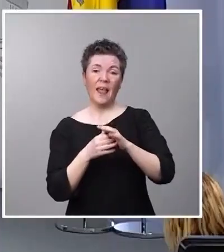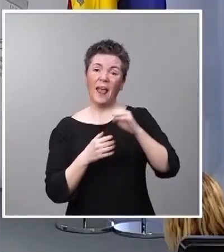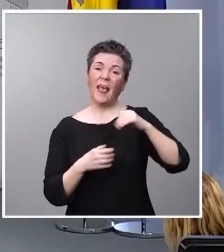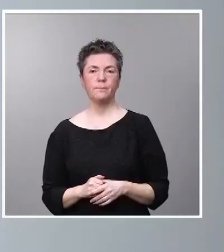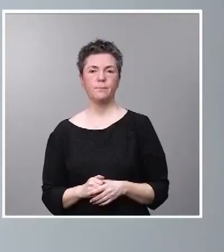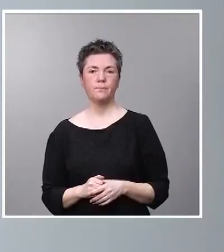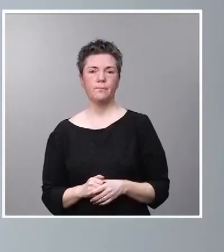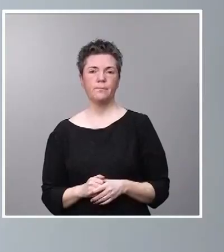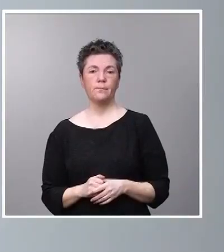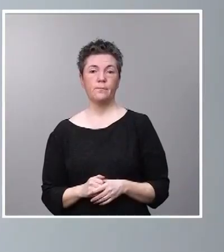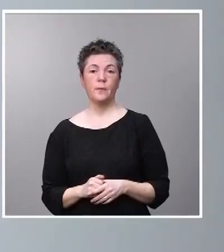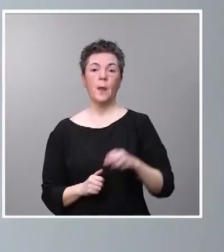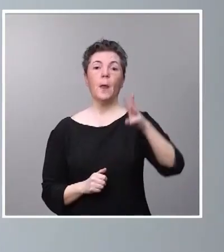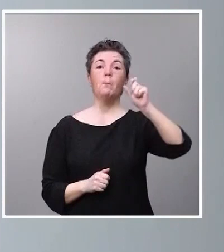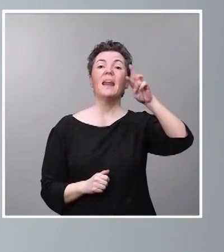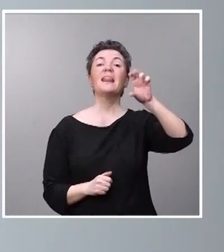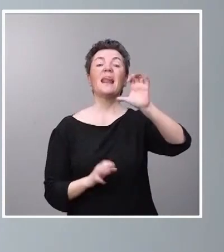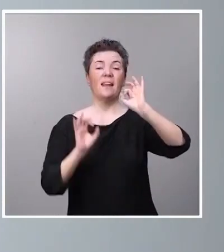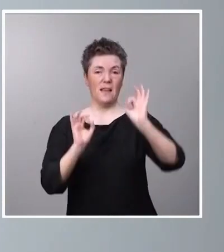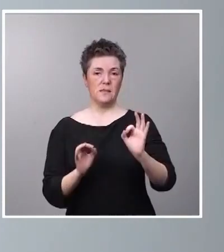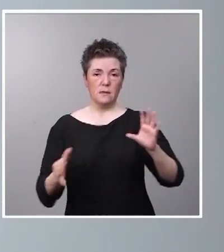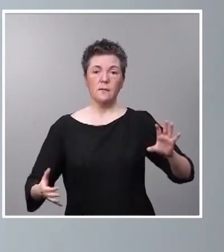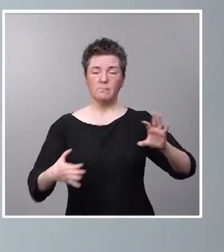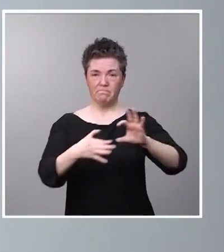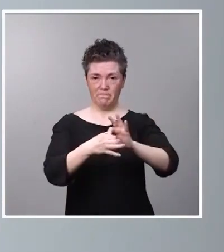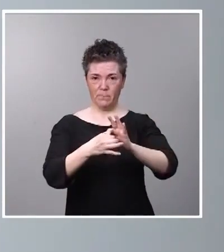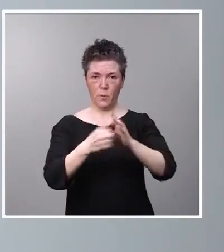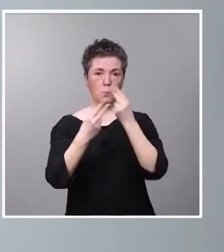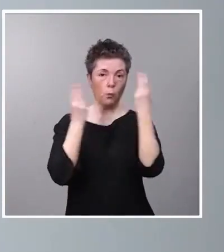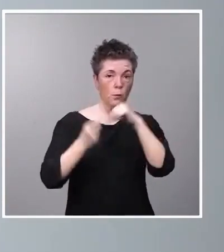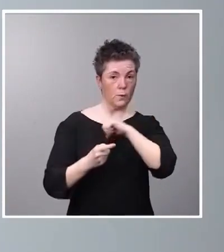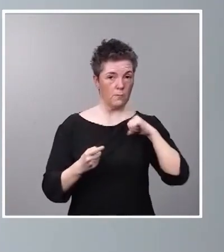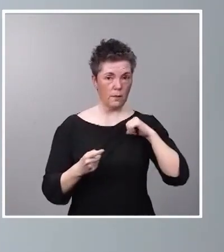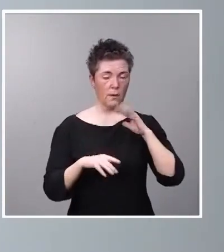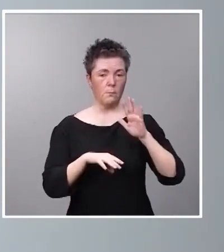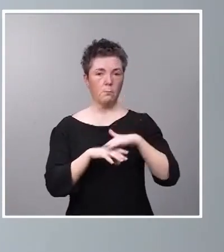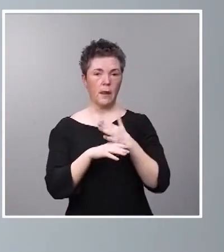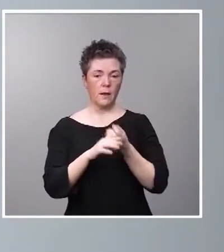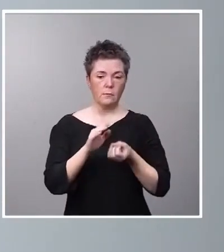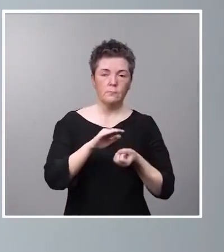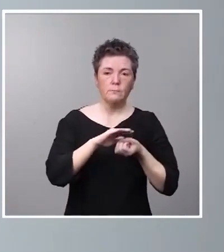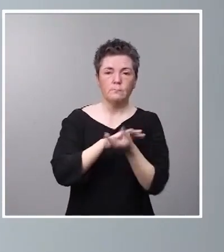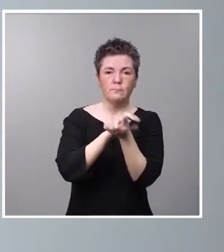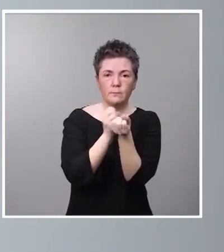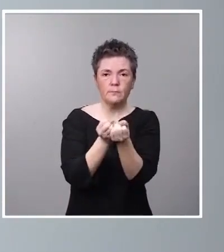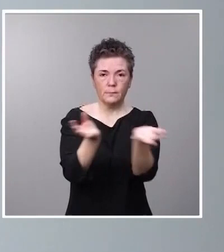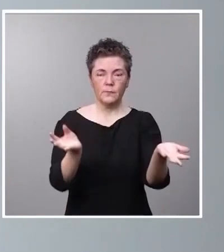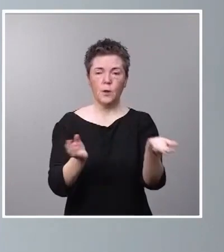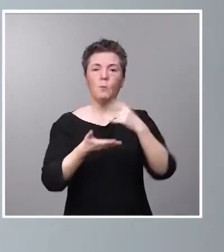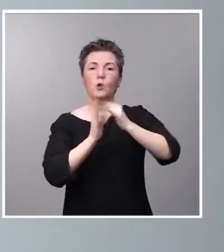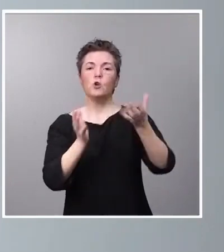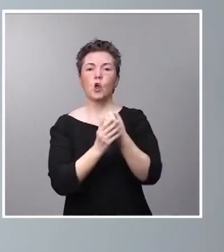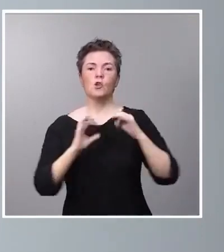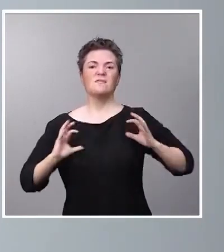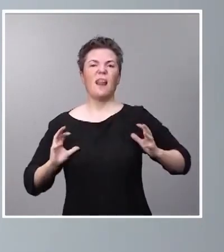El PERTE consiste en una alianza público-privada para desplegar todos estos proyectos tractores que nos